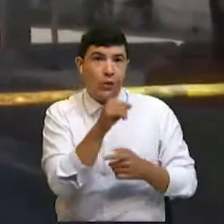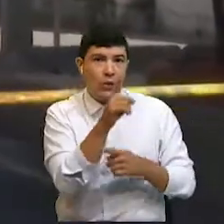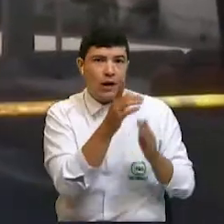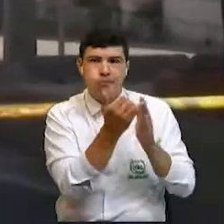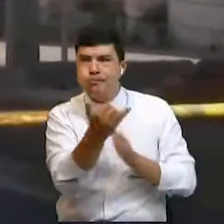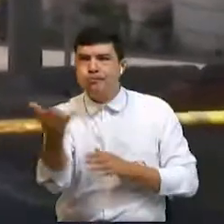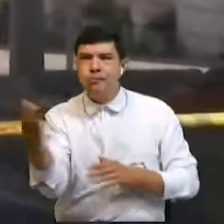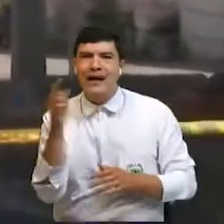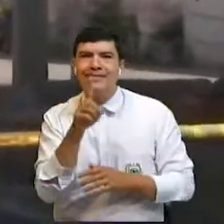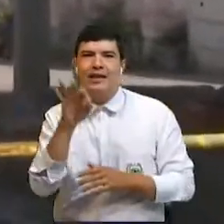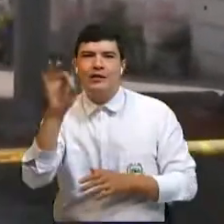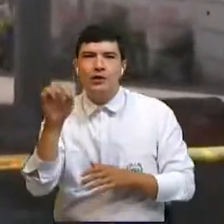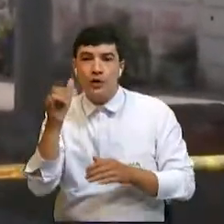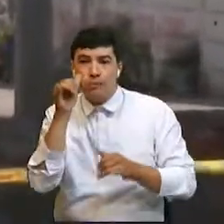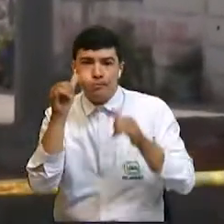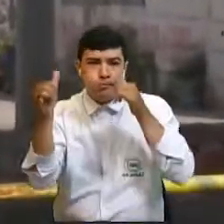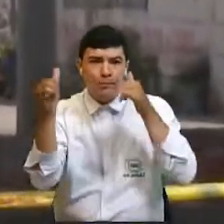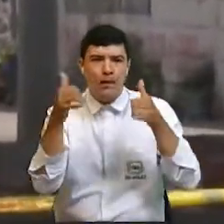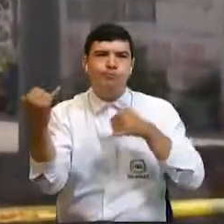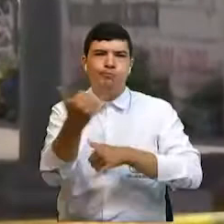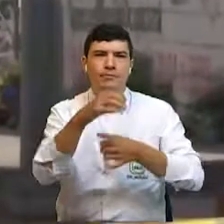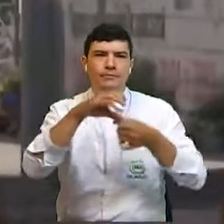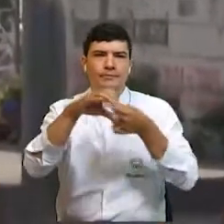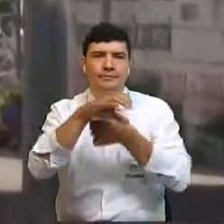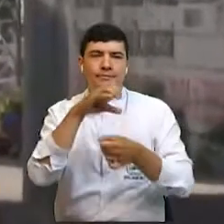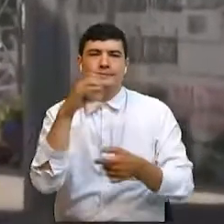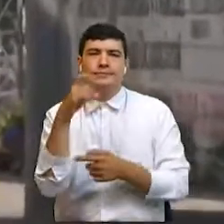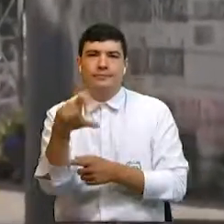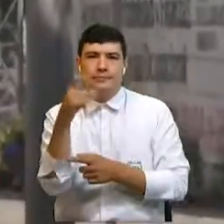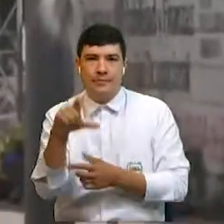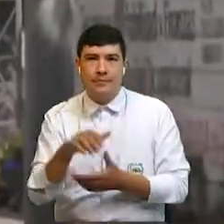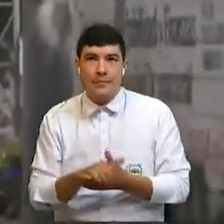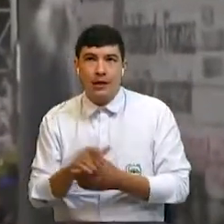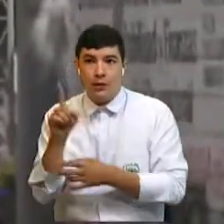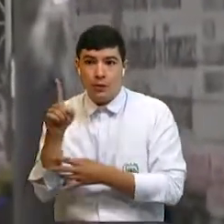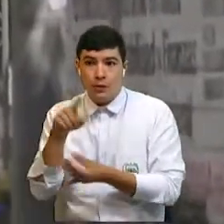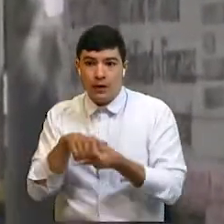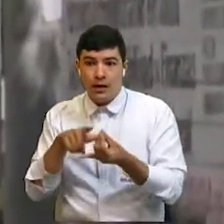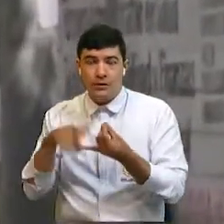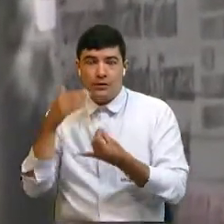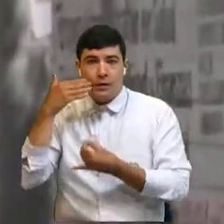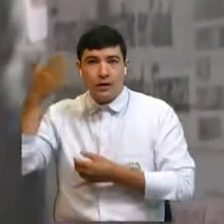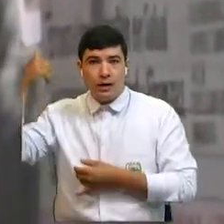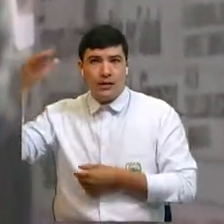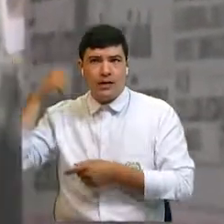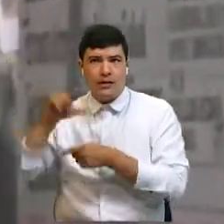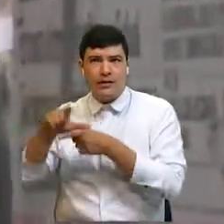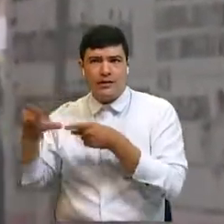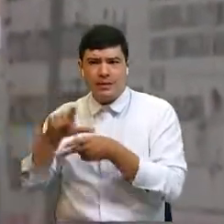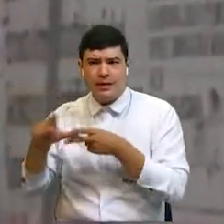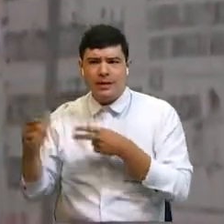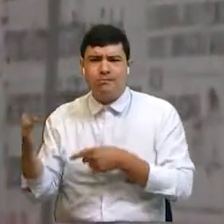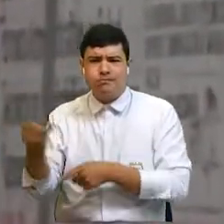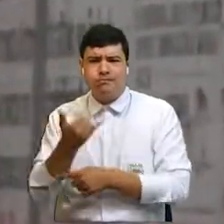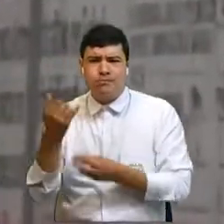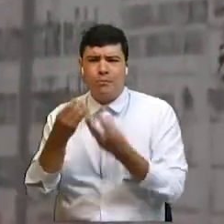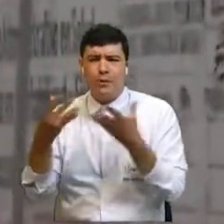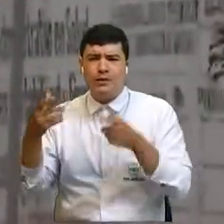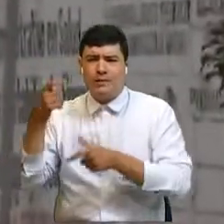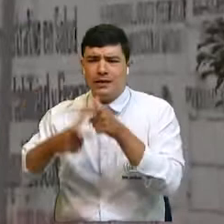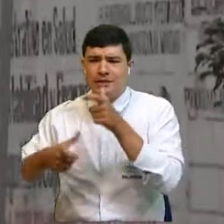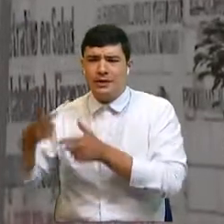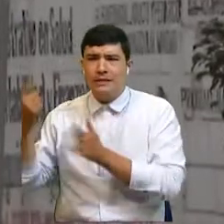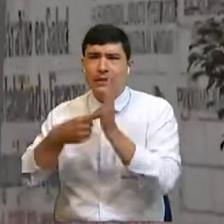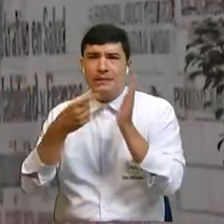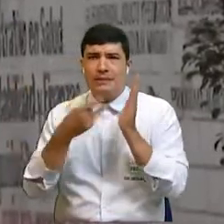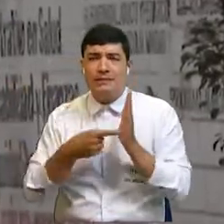existen en toda Cúcuta. Este es un caso particular porque en estos momentos y desde hace varias semanas cientos, miles de conductores